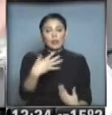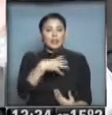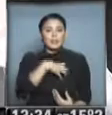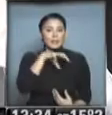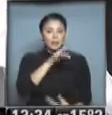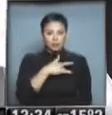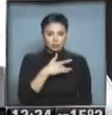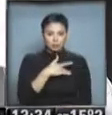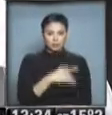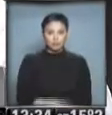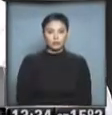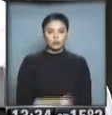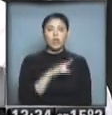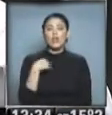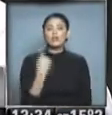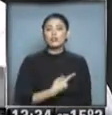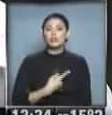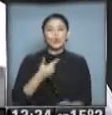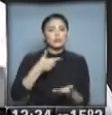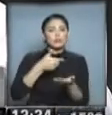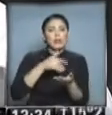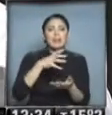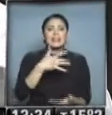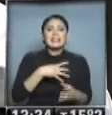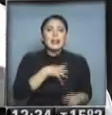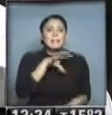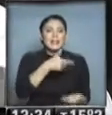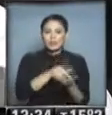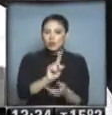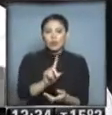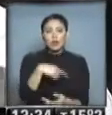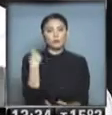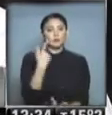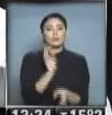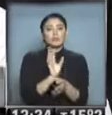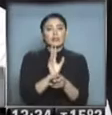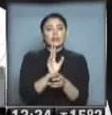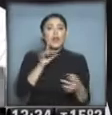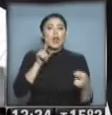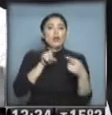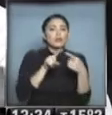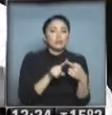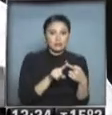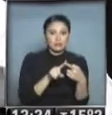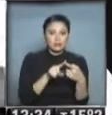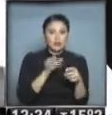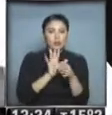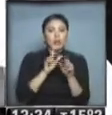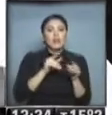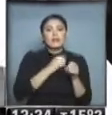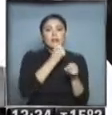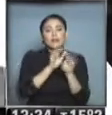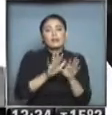para nosotros no evita el trasplante nosotros lo utilizamos como un puente al trasplante en pacientes